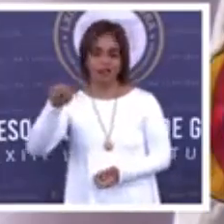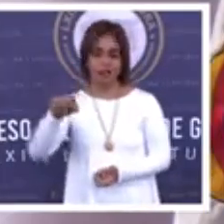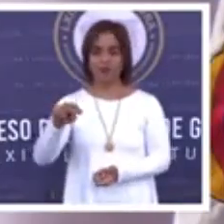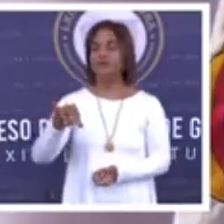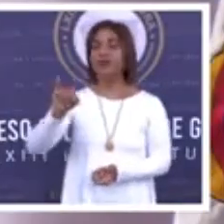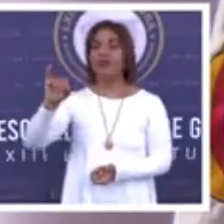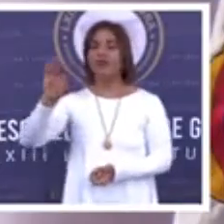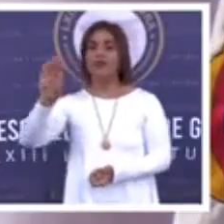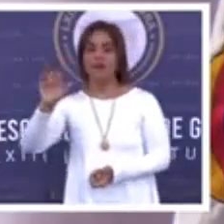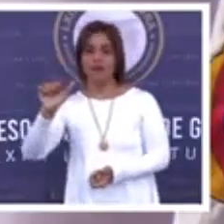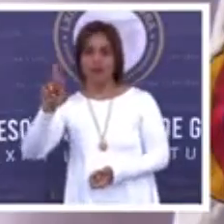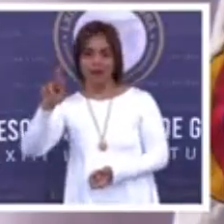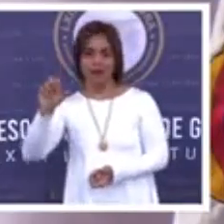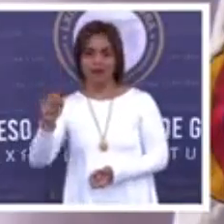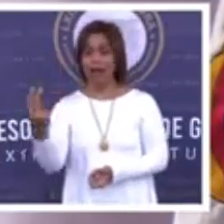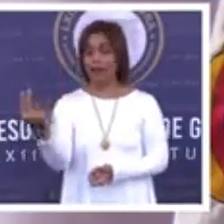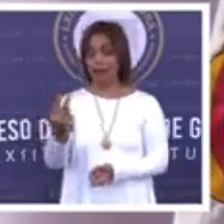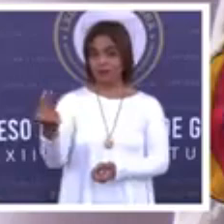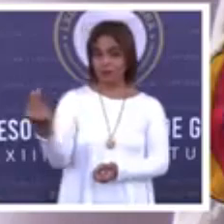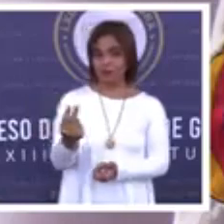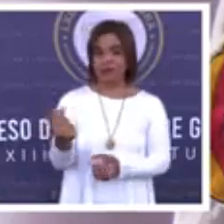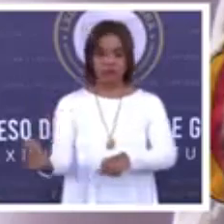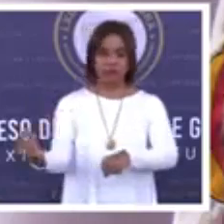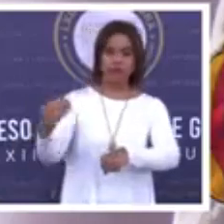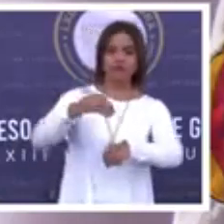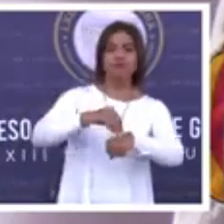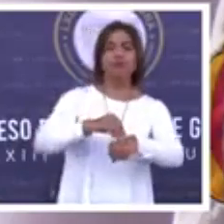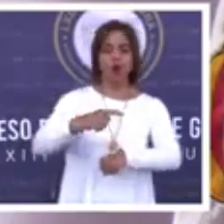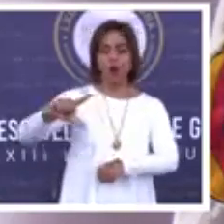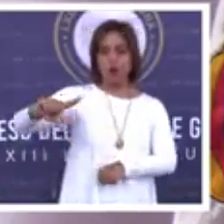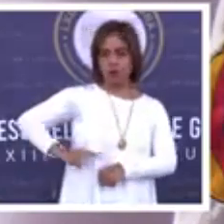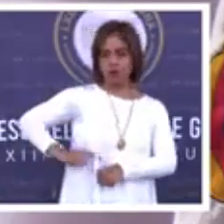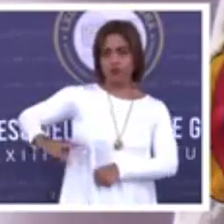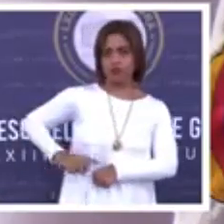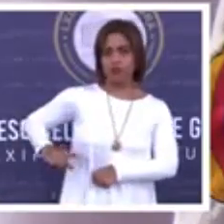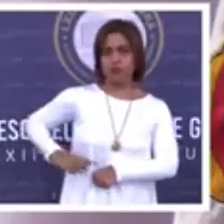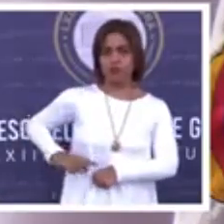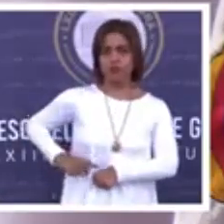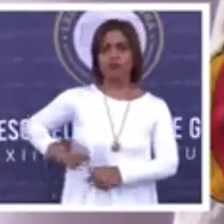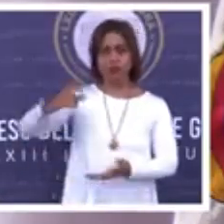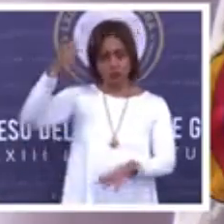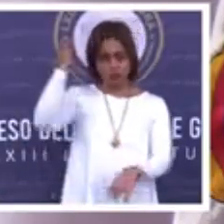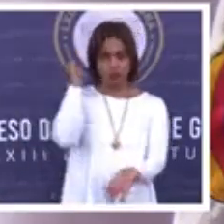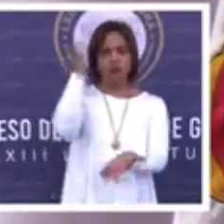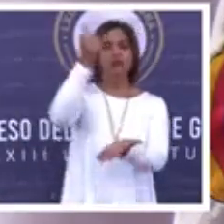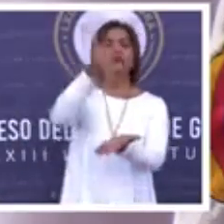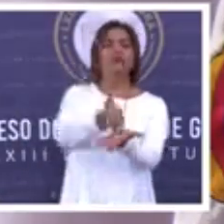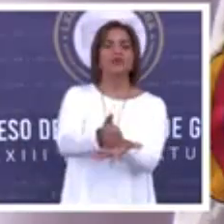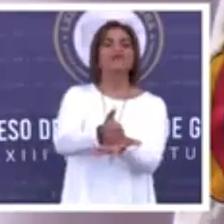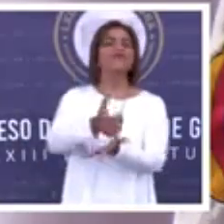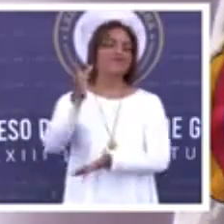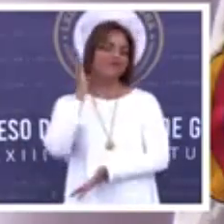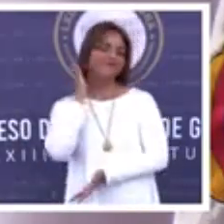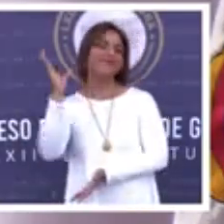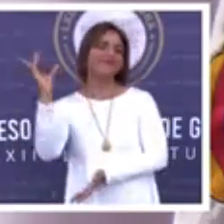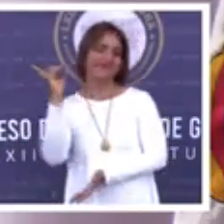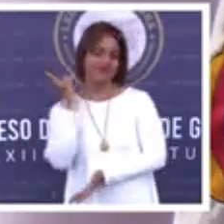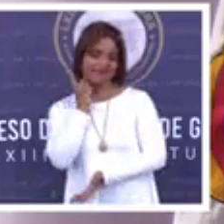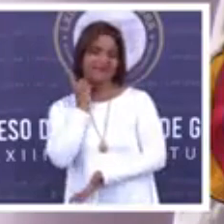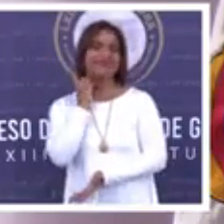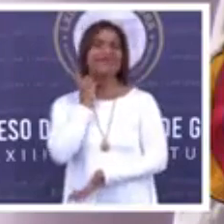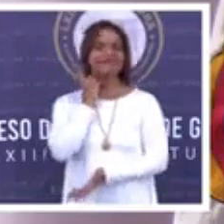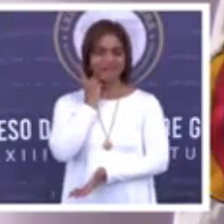que pasan a participar al gobernador la instalación del Congreso conforme